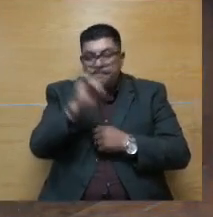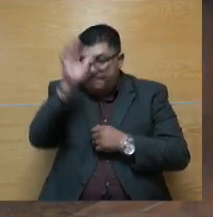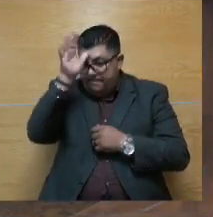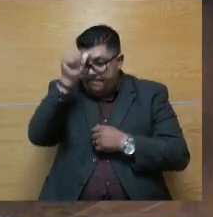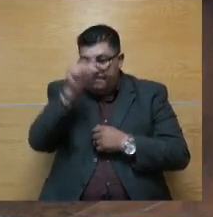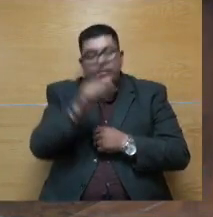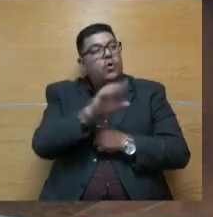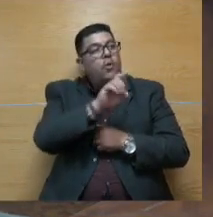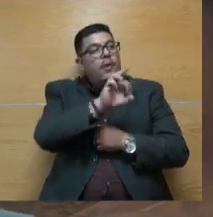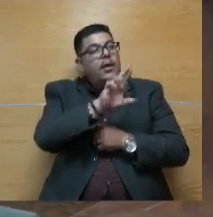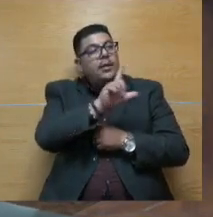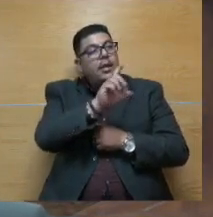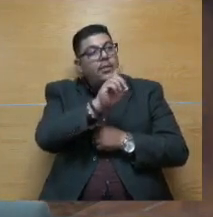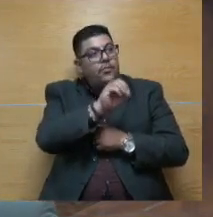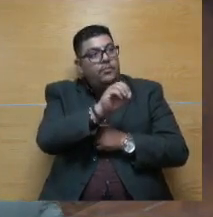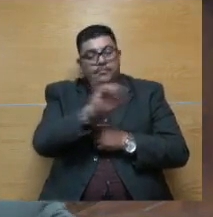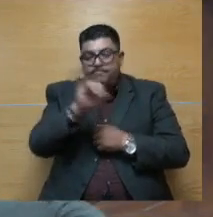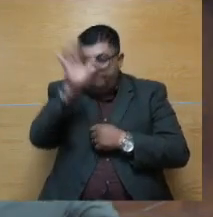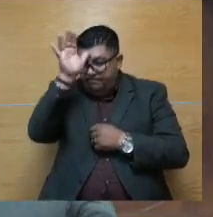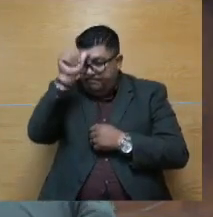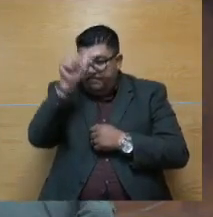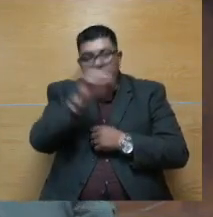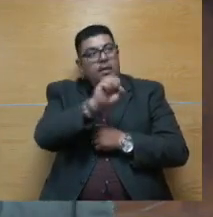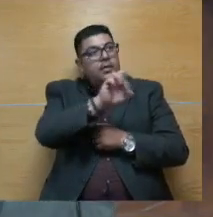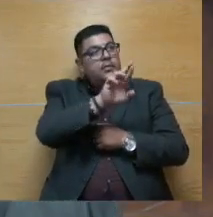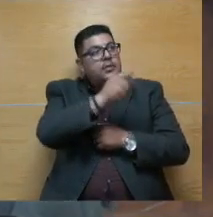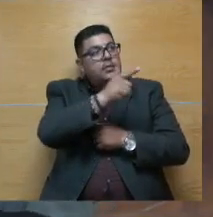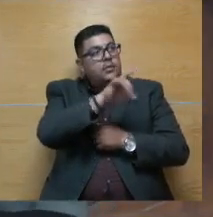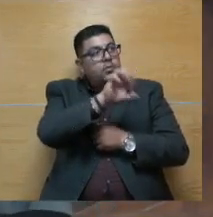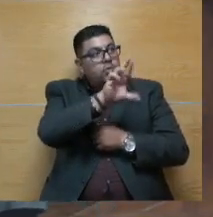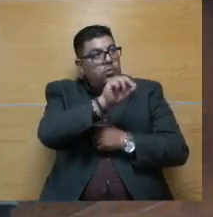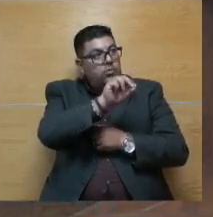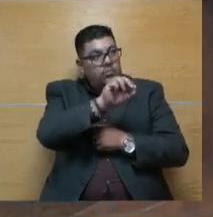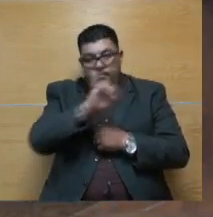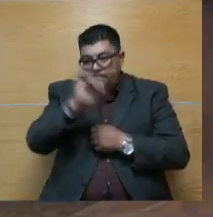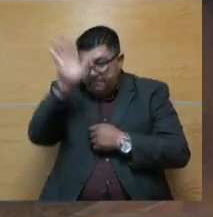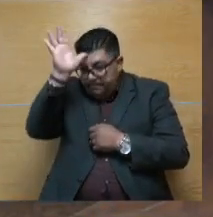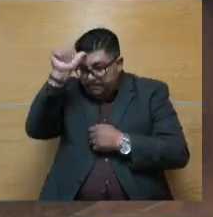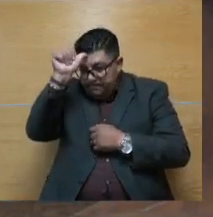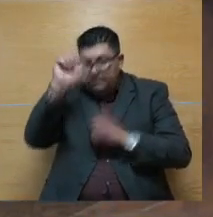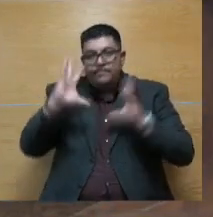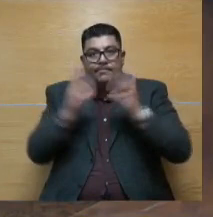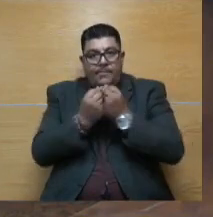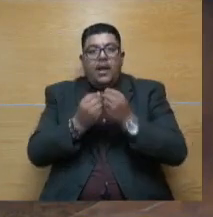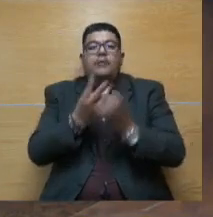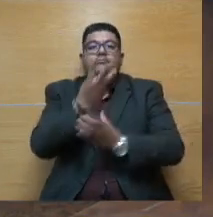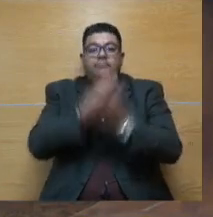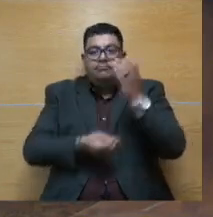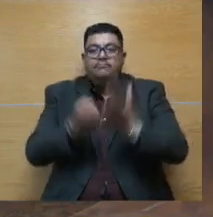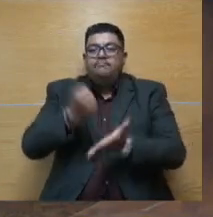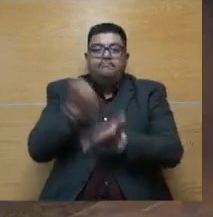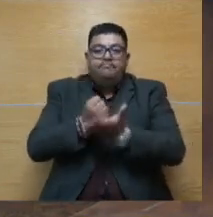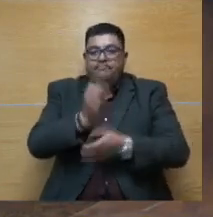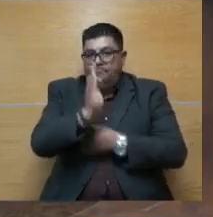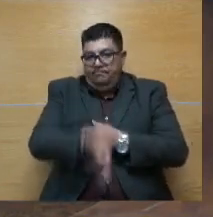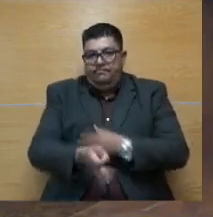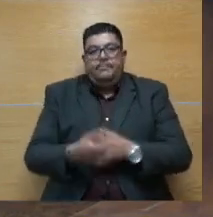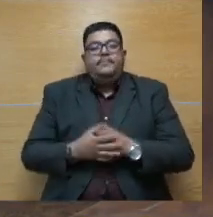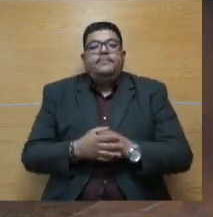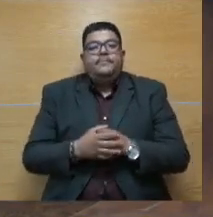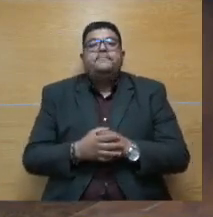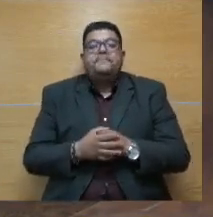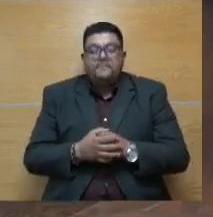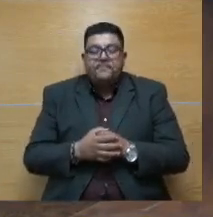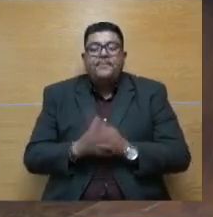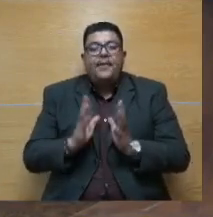ch es la propuesta Gracias magistrado Sergio Arturo guerreroa acompaño el proyecto Gracias magistrado presidente le informo que el proyecto fue aprobado por unanimidad